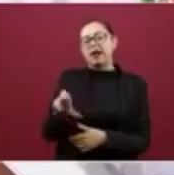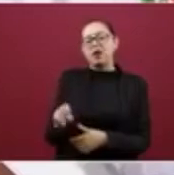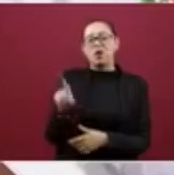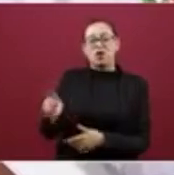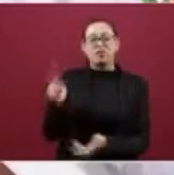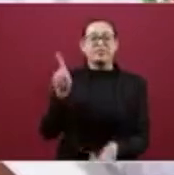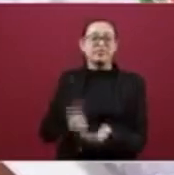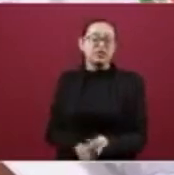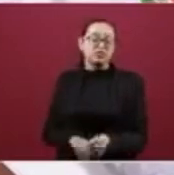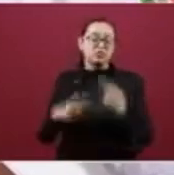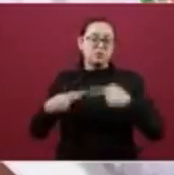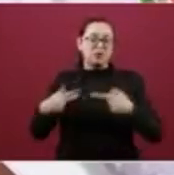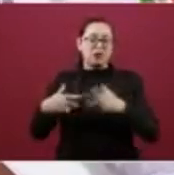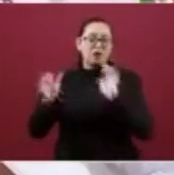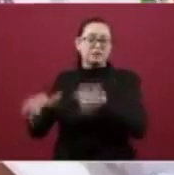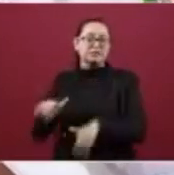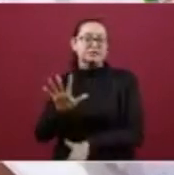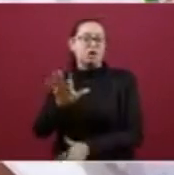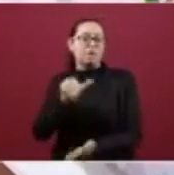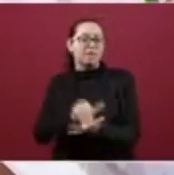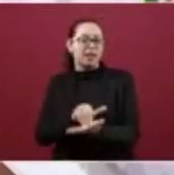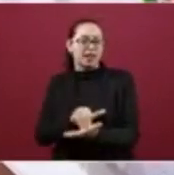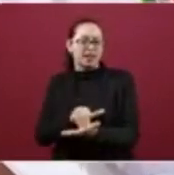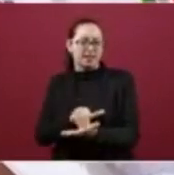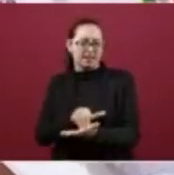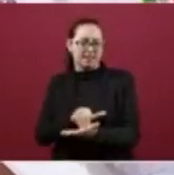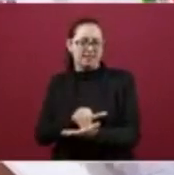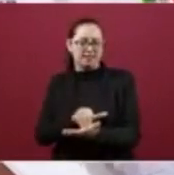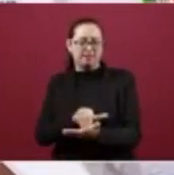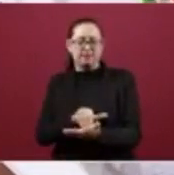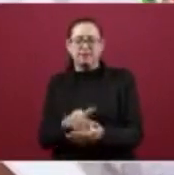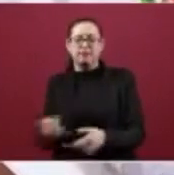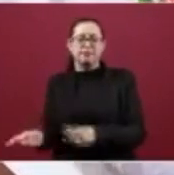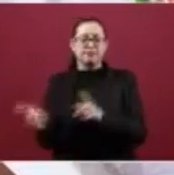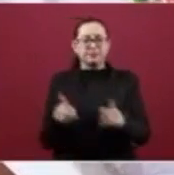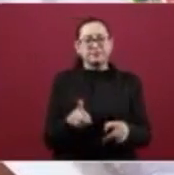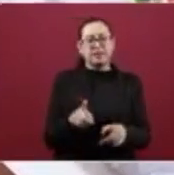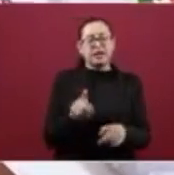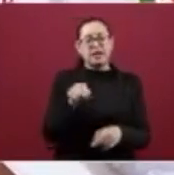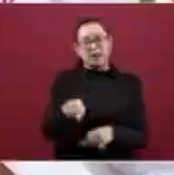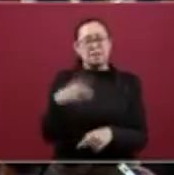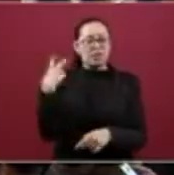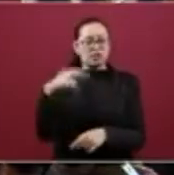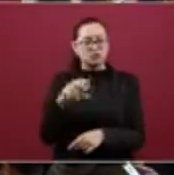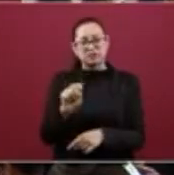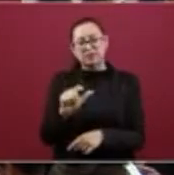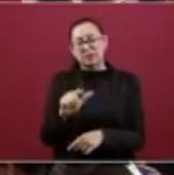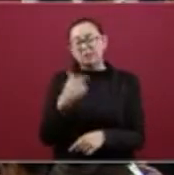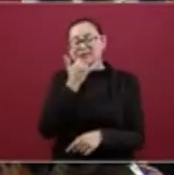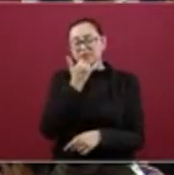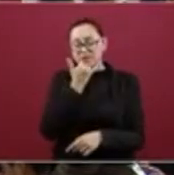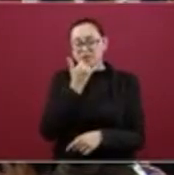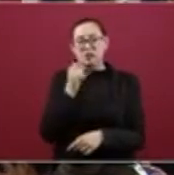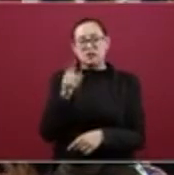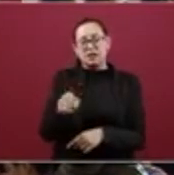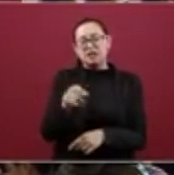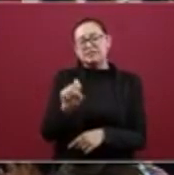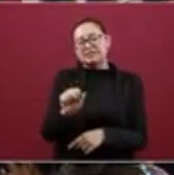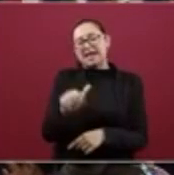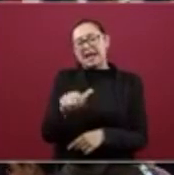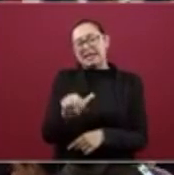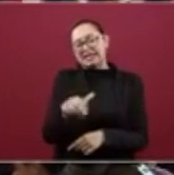5,000 trabajadores. La refinería de Salina Cruz tiene un promedio de